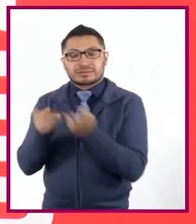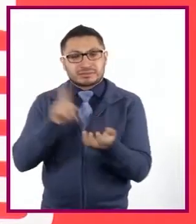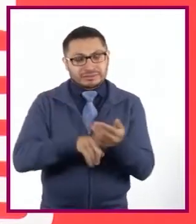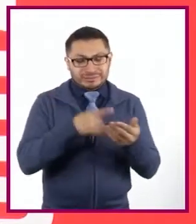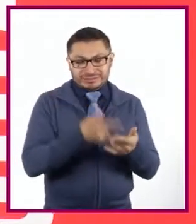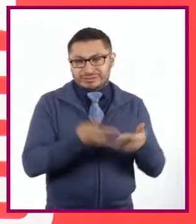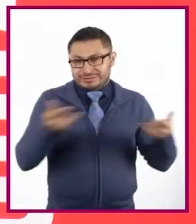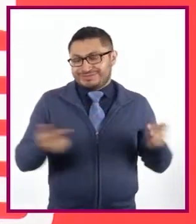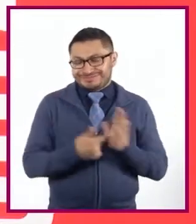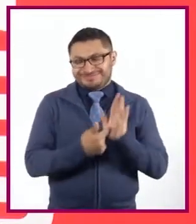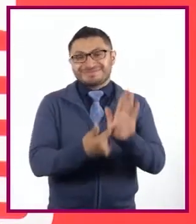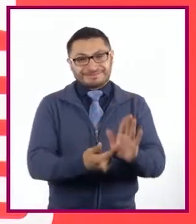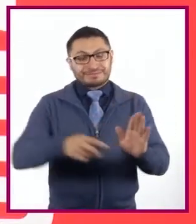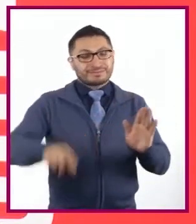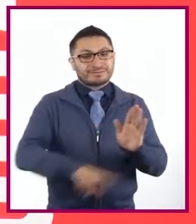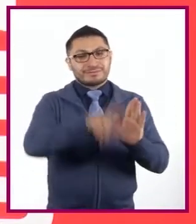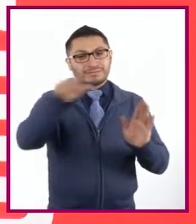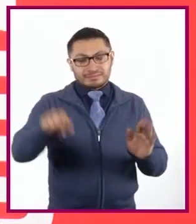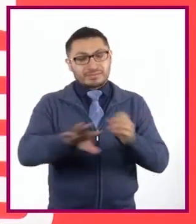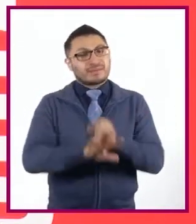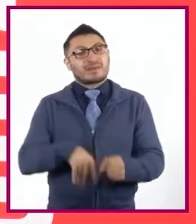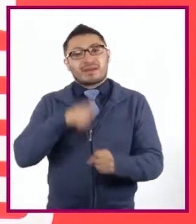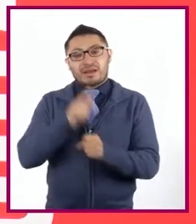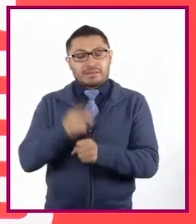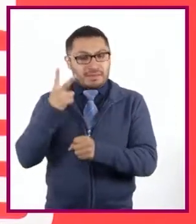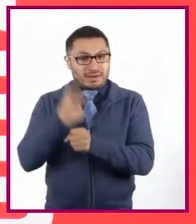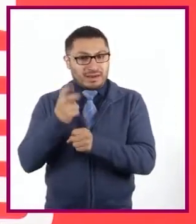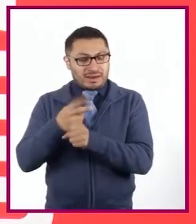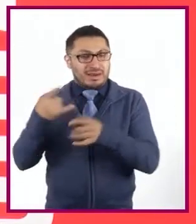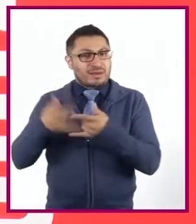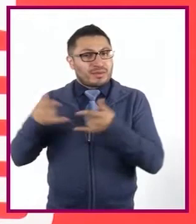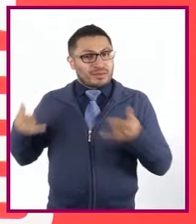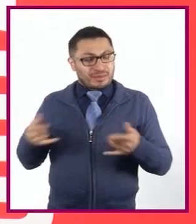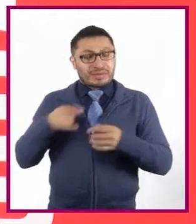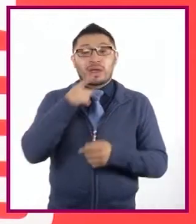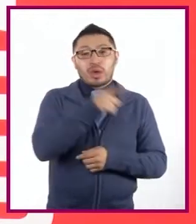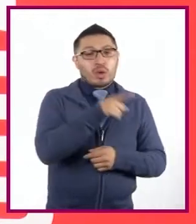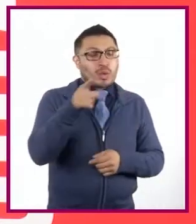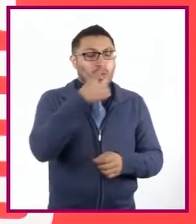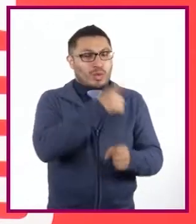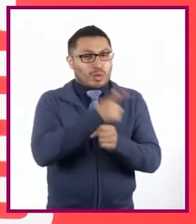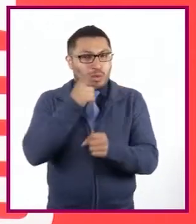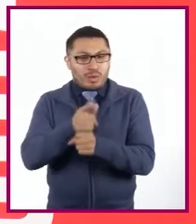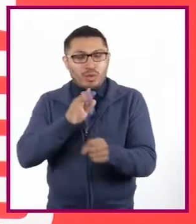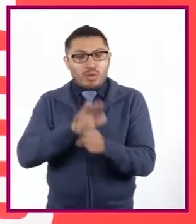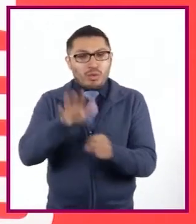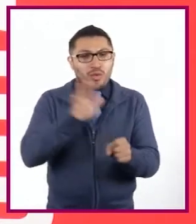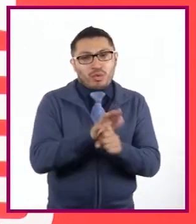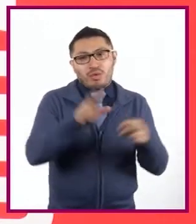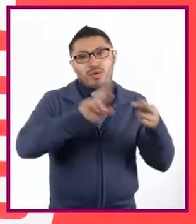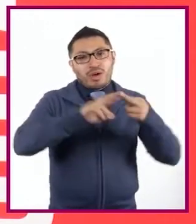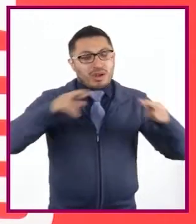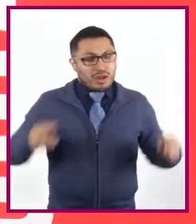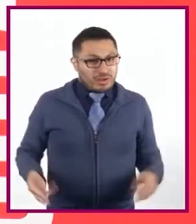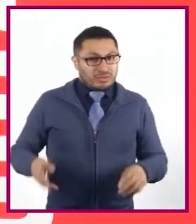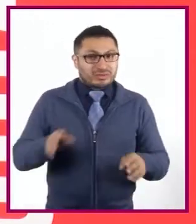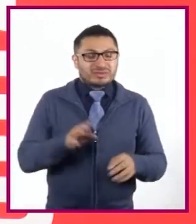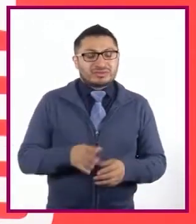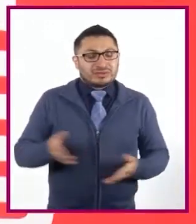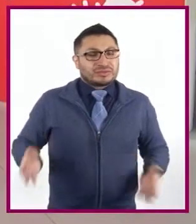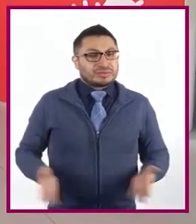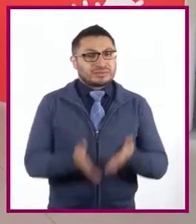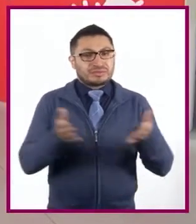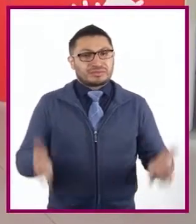primer cuento, después en los animales, en el segundo cuento, e identifiquen cuáles son los recursos que motivan dicha